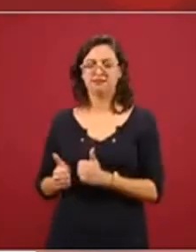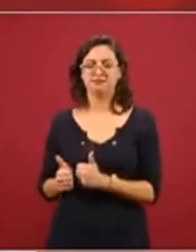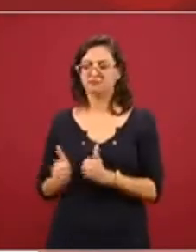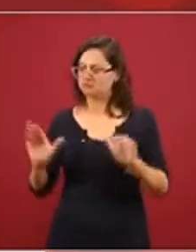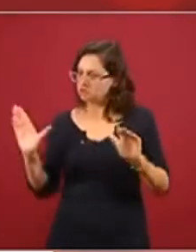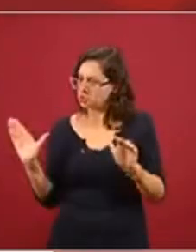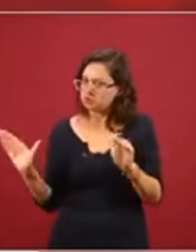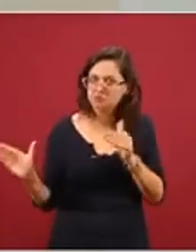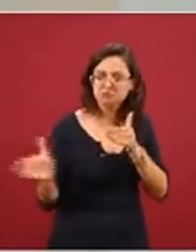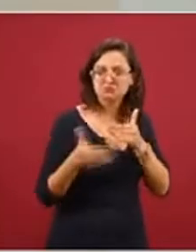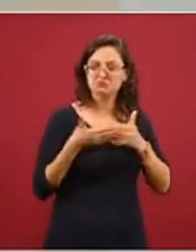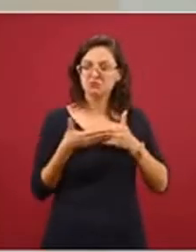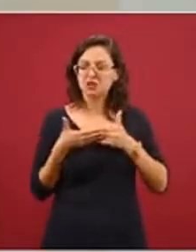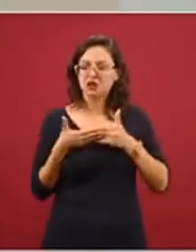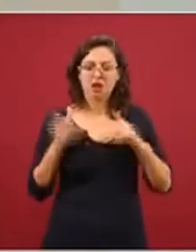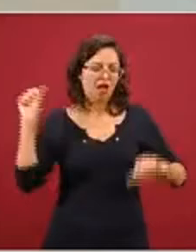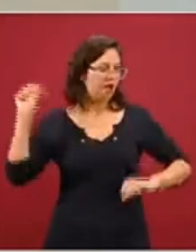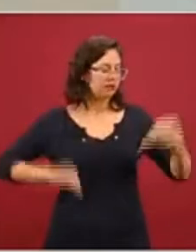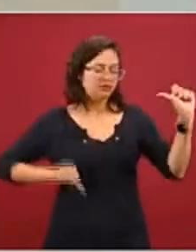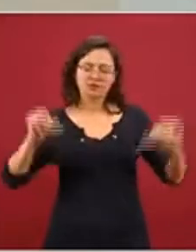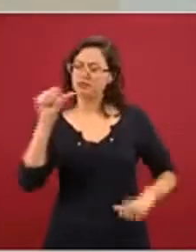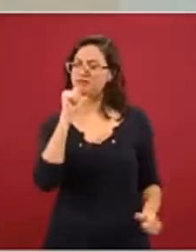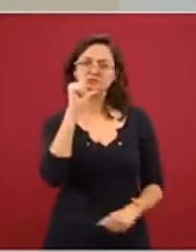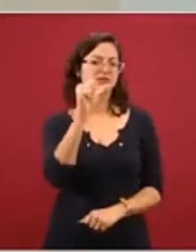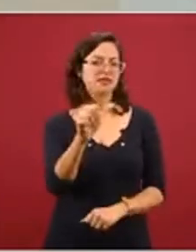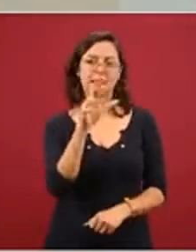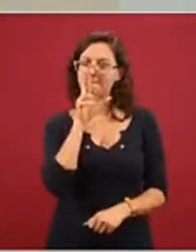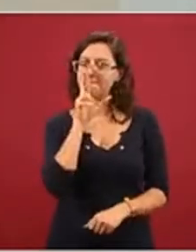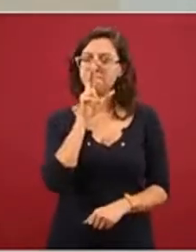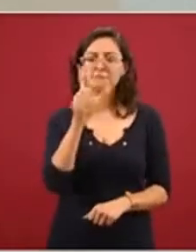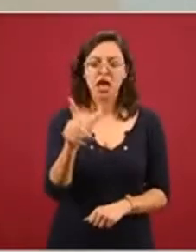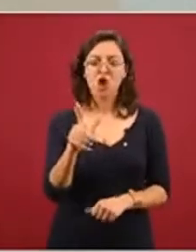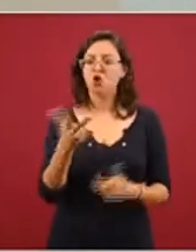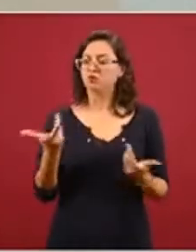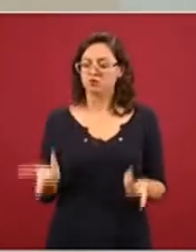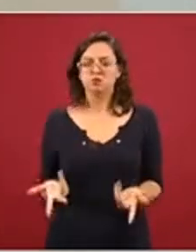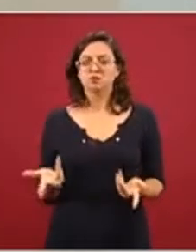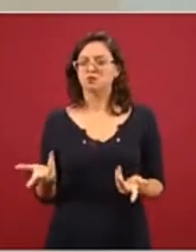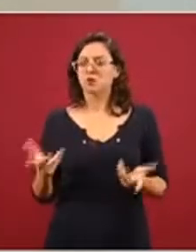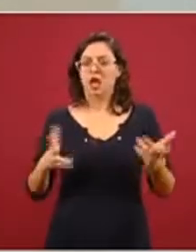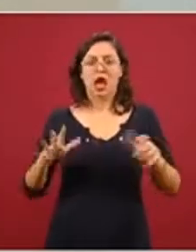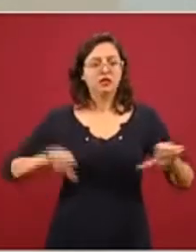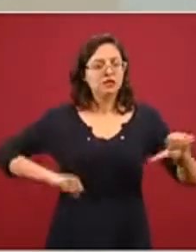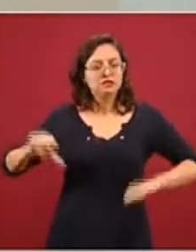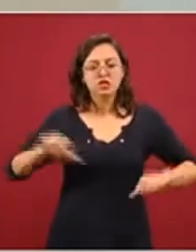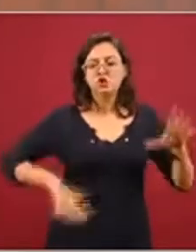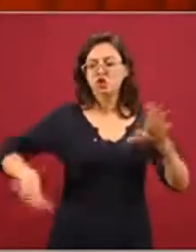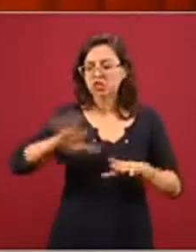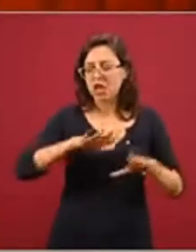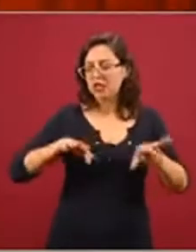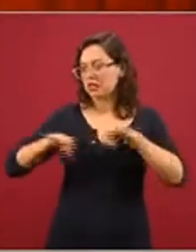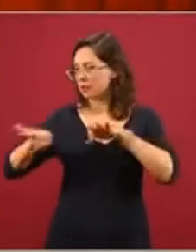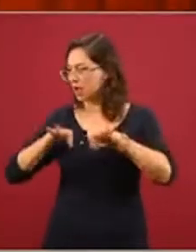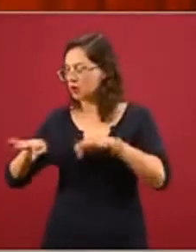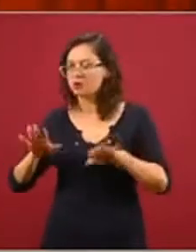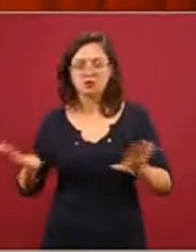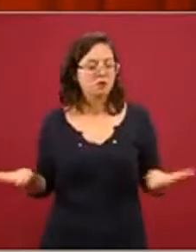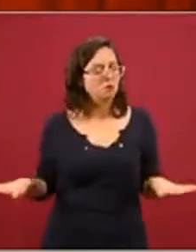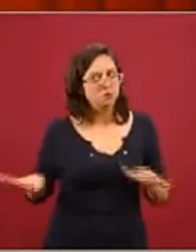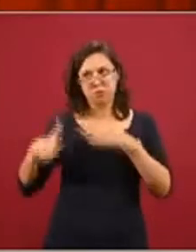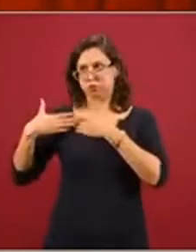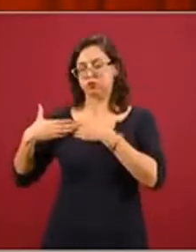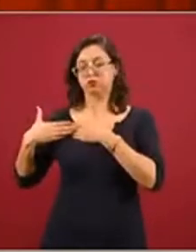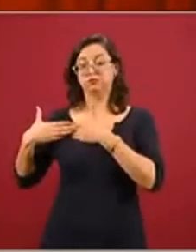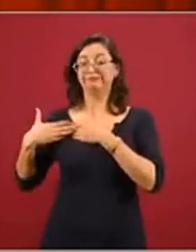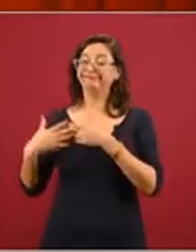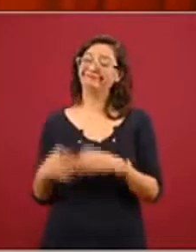podemos mantenernos sin las actividades en el espacio público, las actividades sociales, las actividades económicas? La respuesta